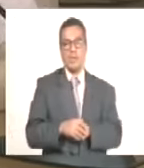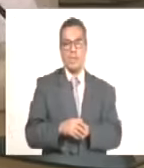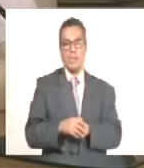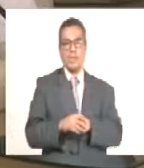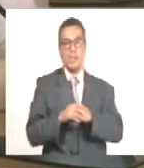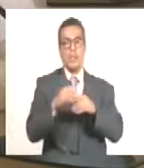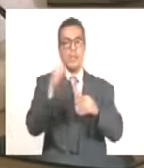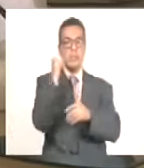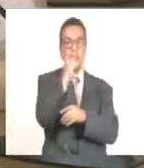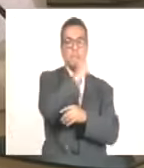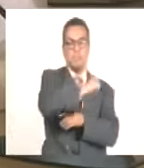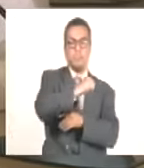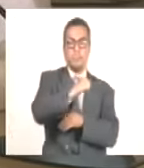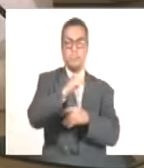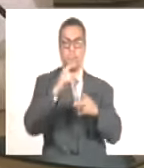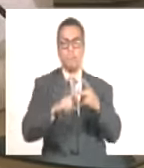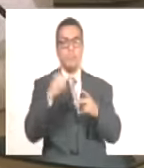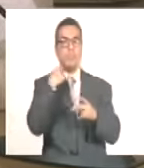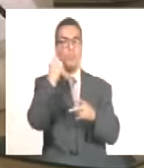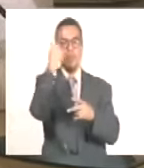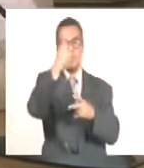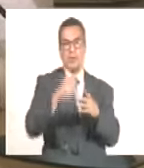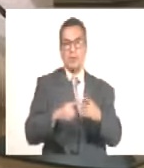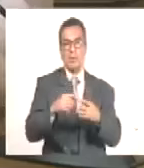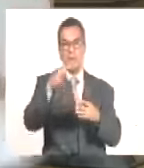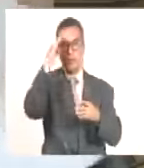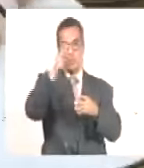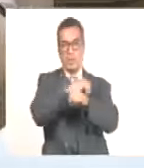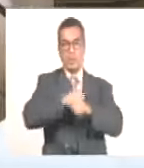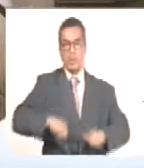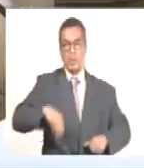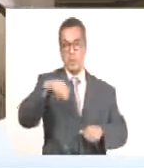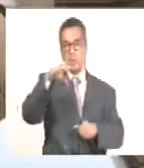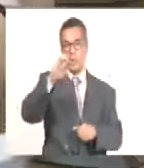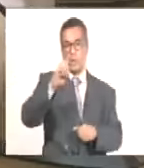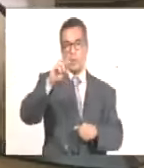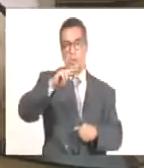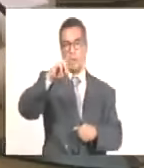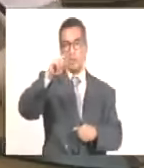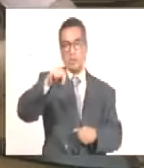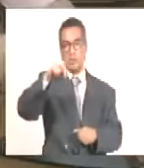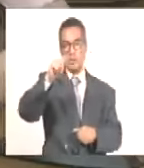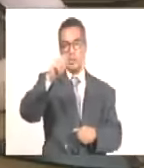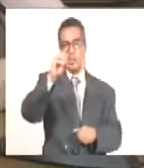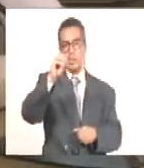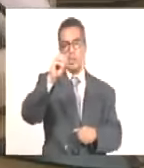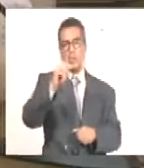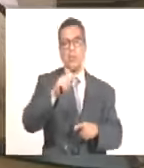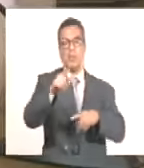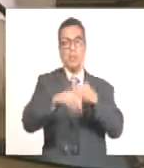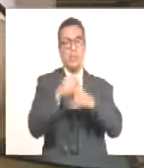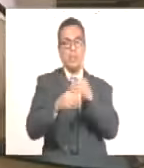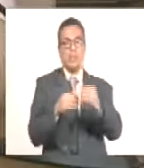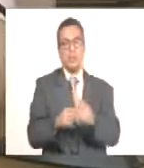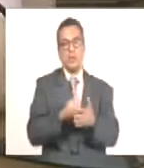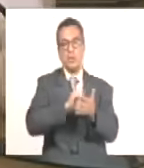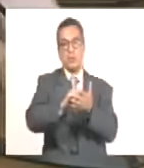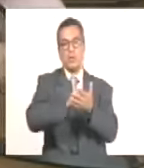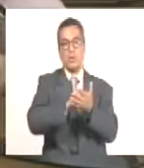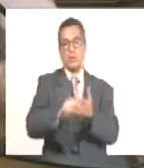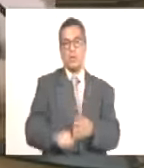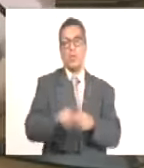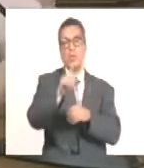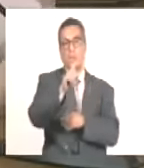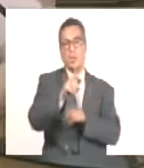del asesinato del guerrillero heroico comandante Ernesto Che Guevara, de conformidad con lo establecido en el